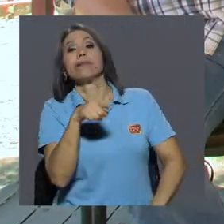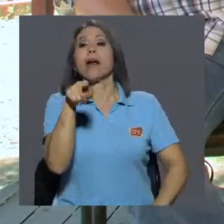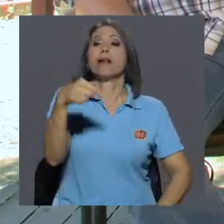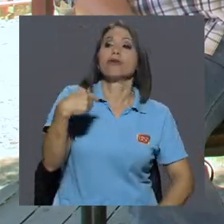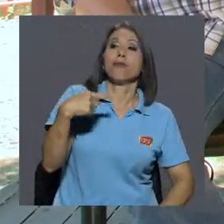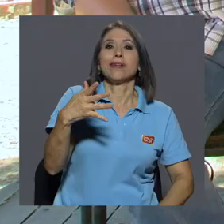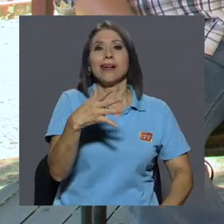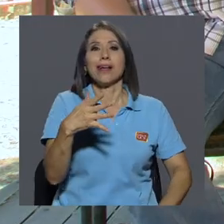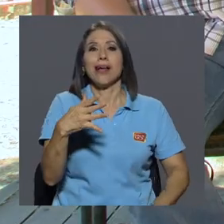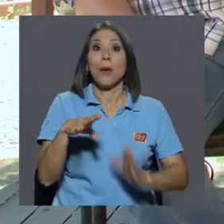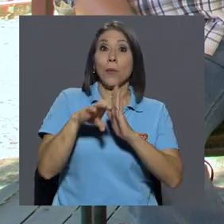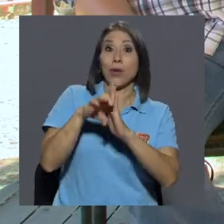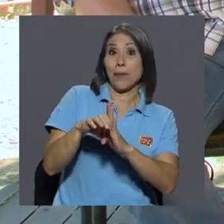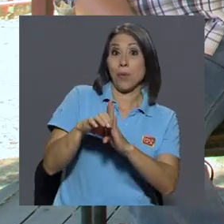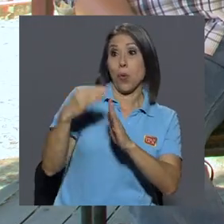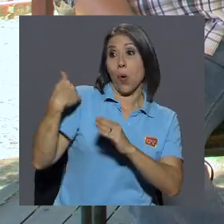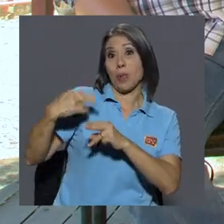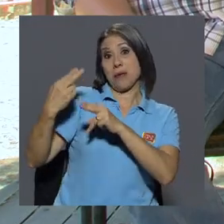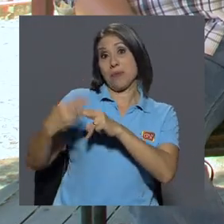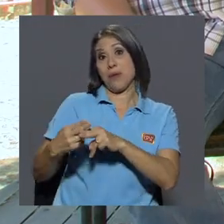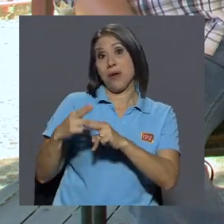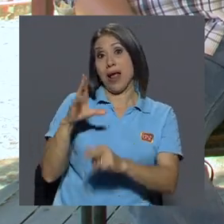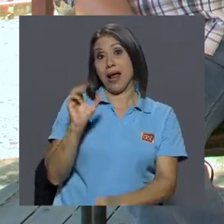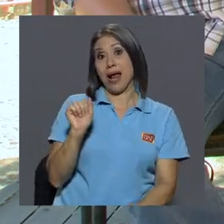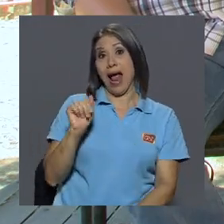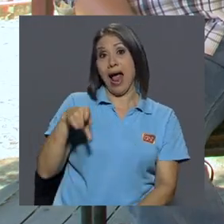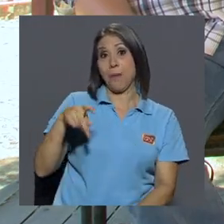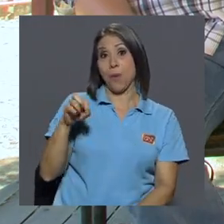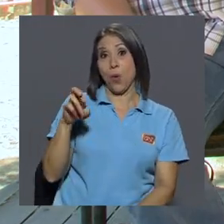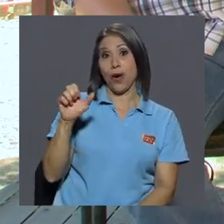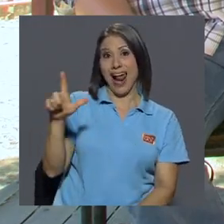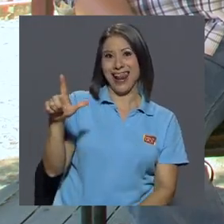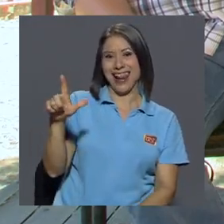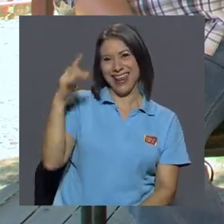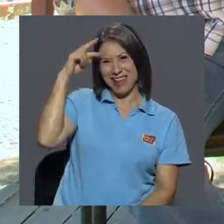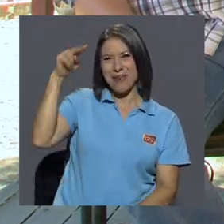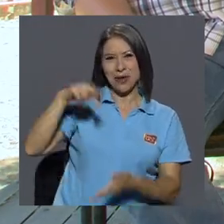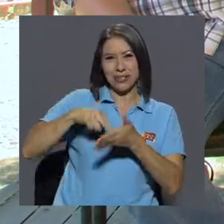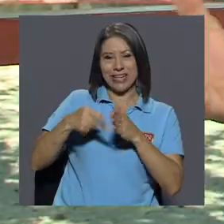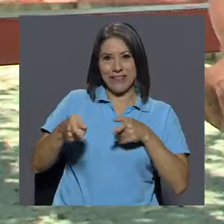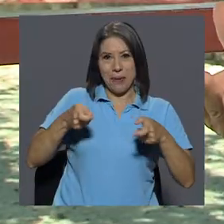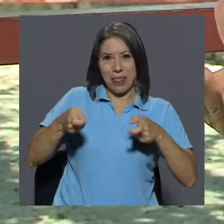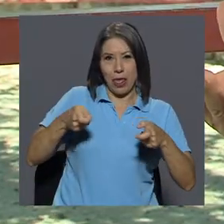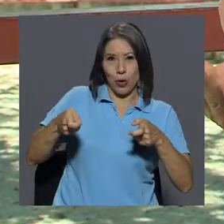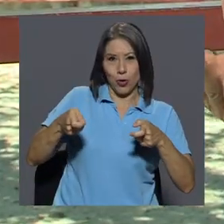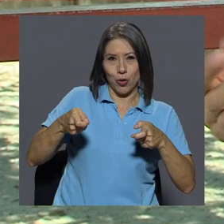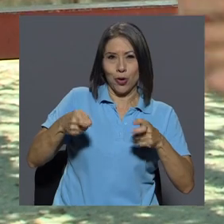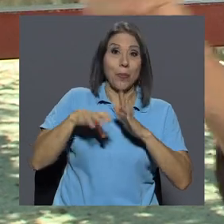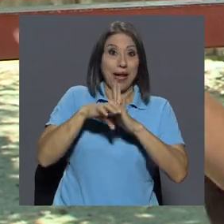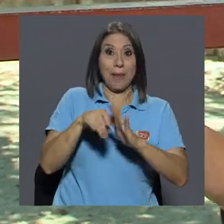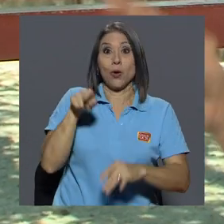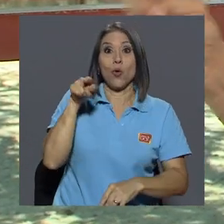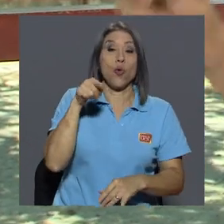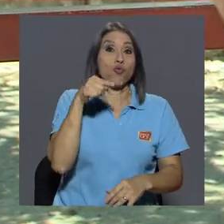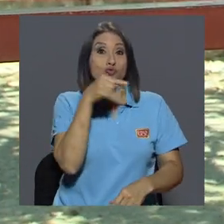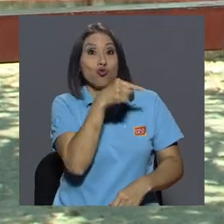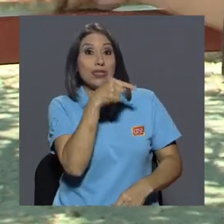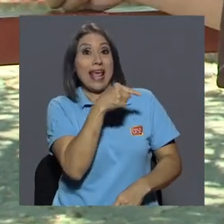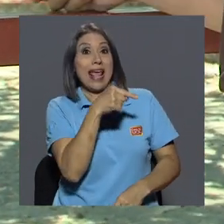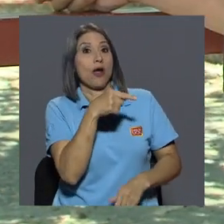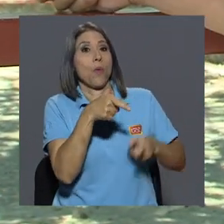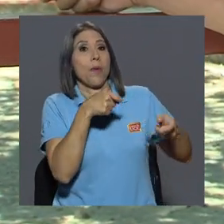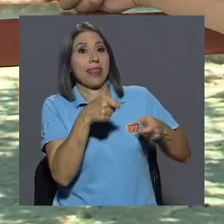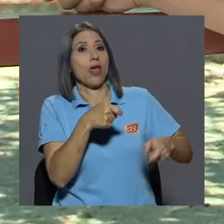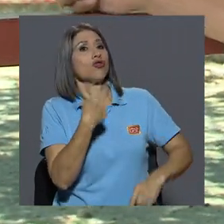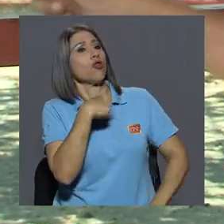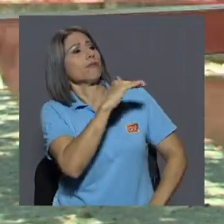Usted era el caporal. Caporal en México quiere decir mandador. Usted era el mandador. Entonces yo llegaba, un Marlon, yo quiero